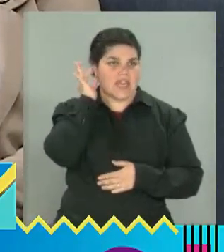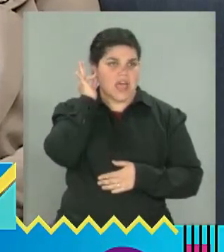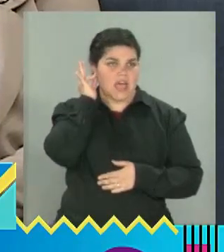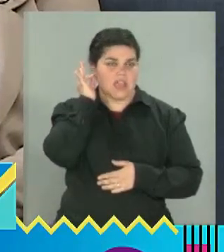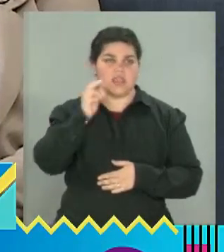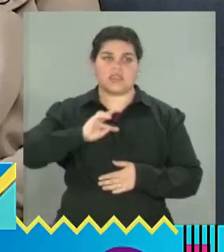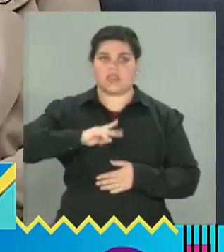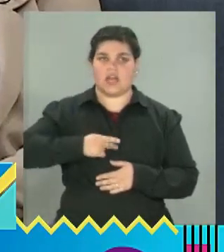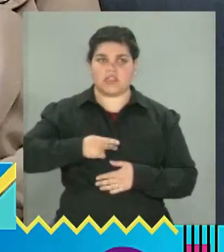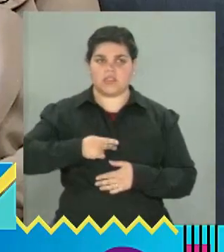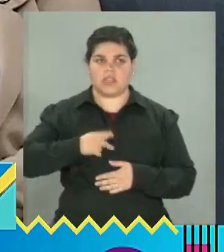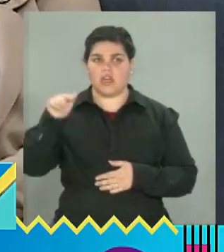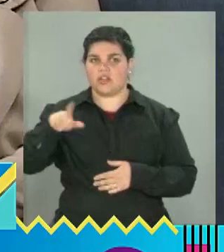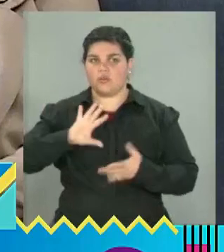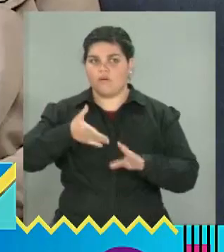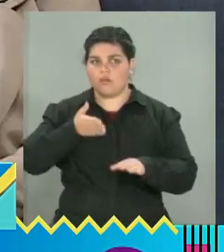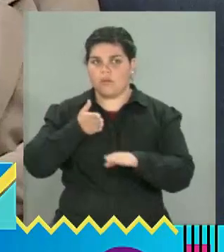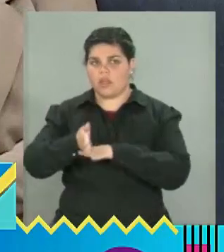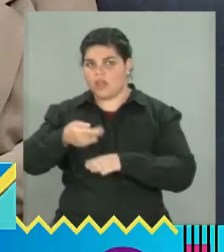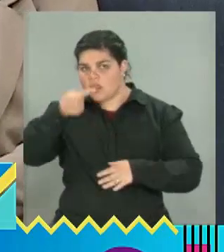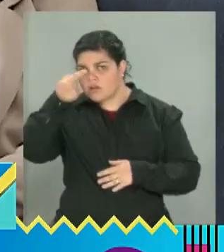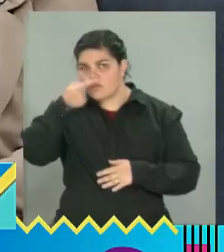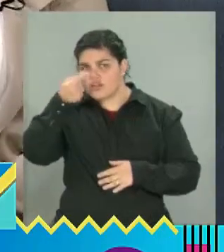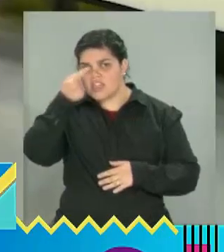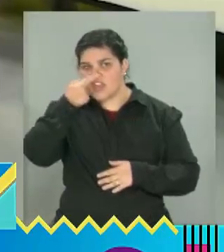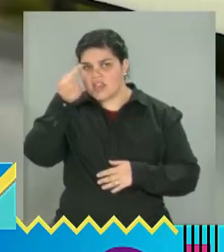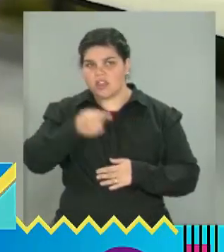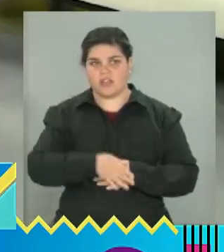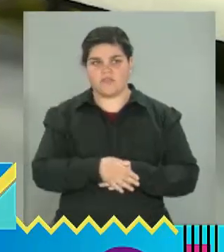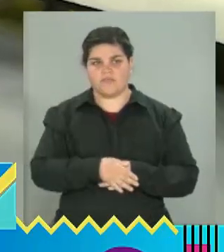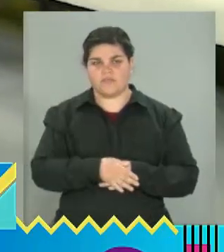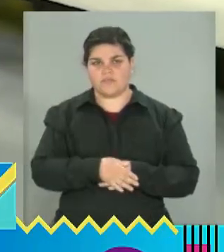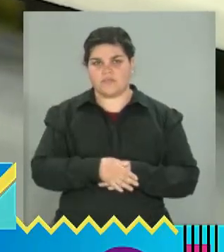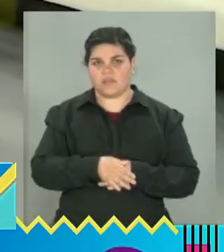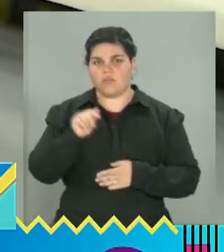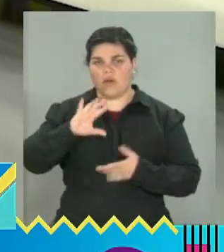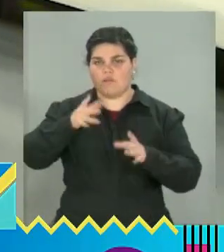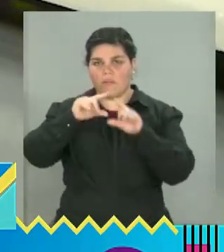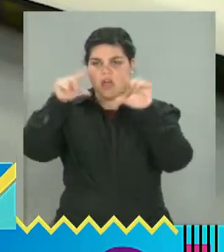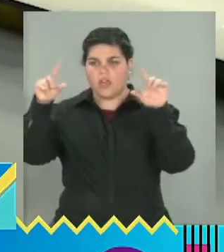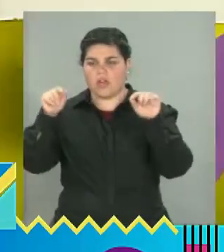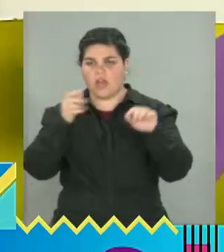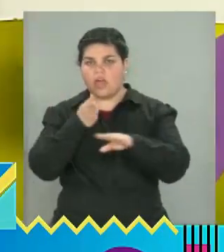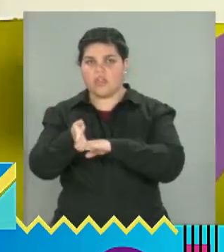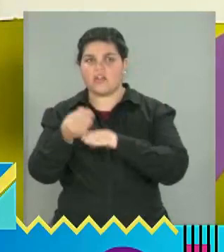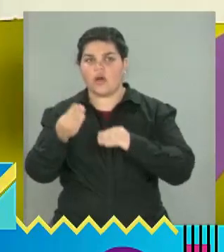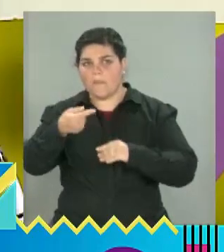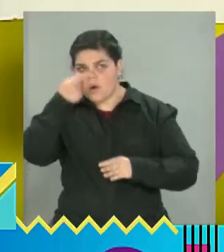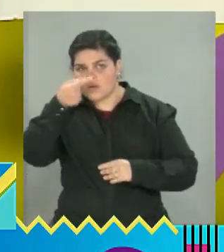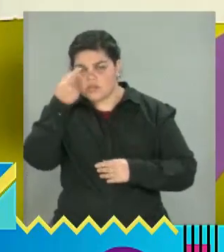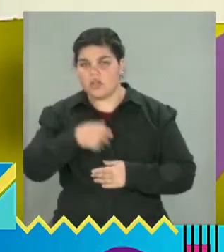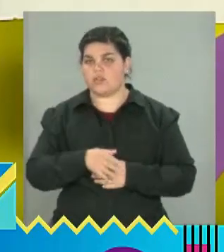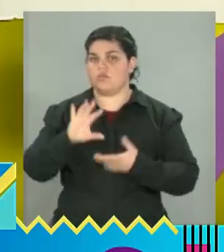en una sección de curiosidad en un medio digital. Entonces es otra forma de abordarlo mal, ¿no?